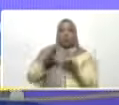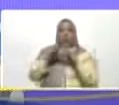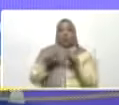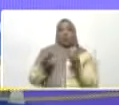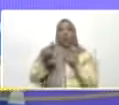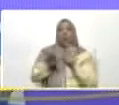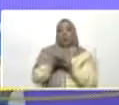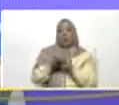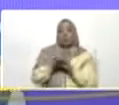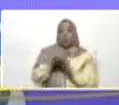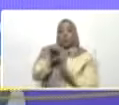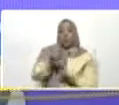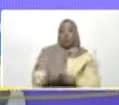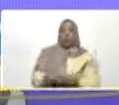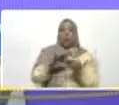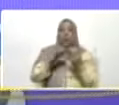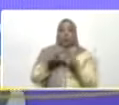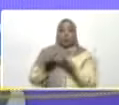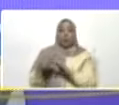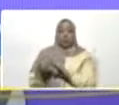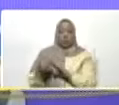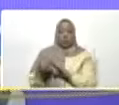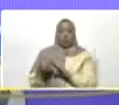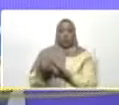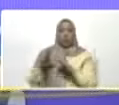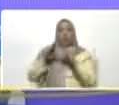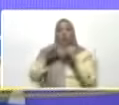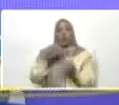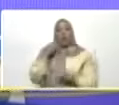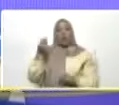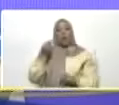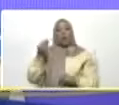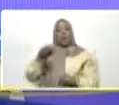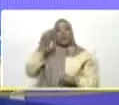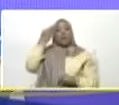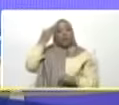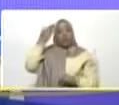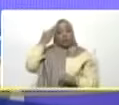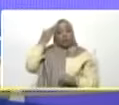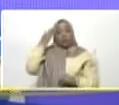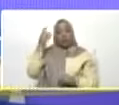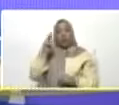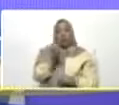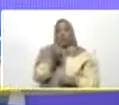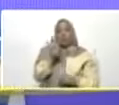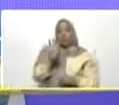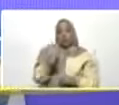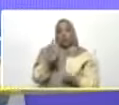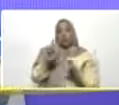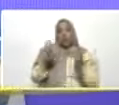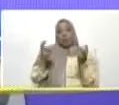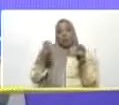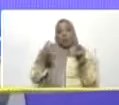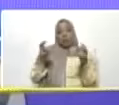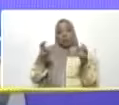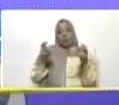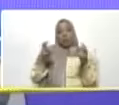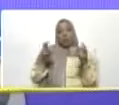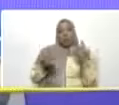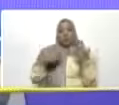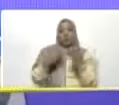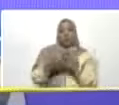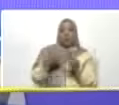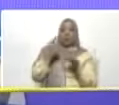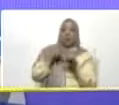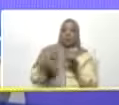los liceos colegios y toda la juventud sepa los 24 temas que ustedes